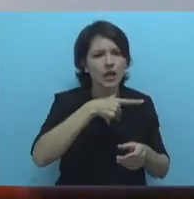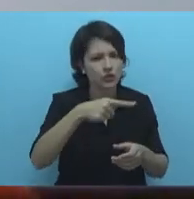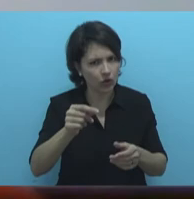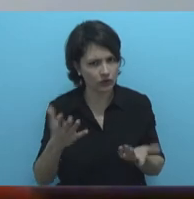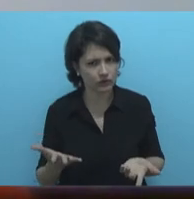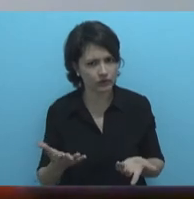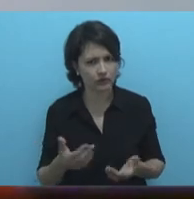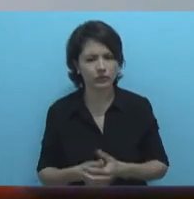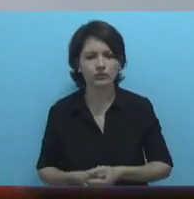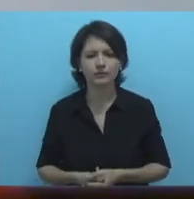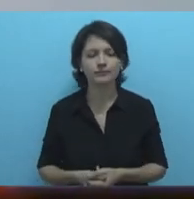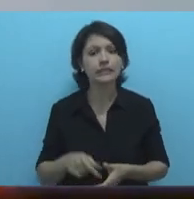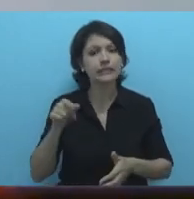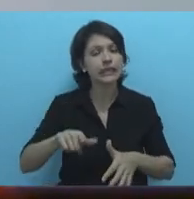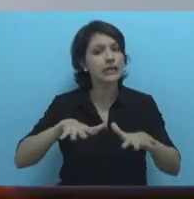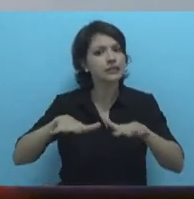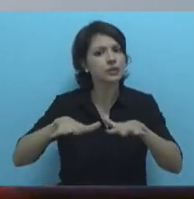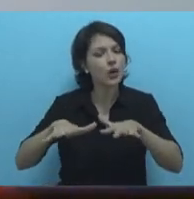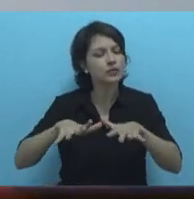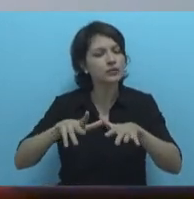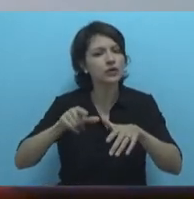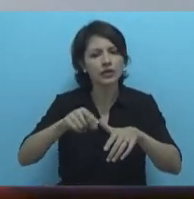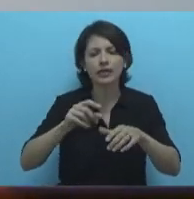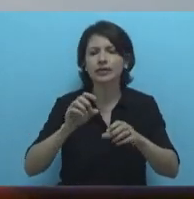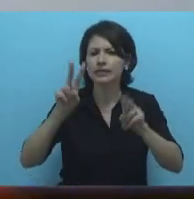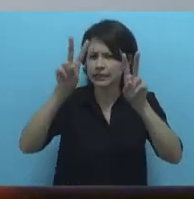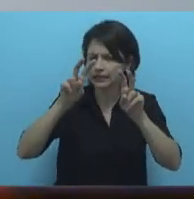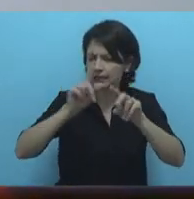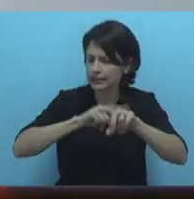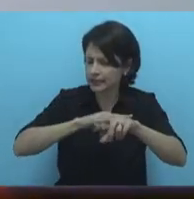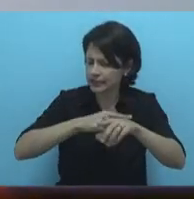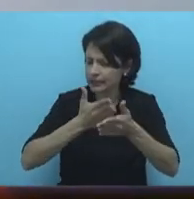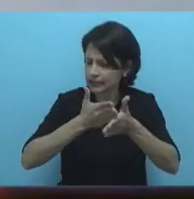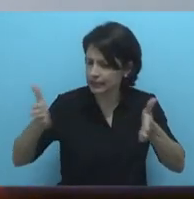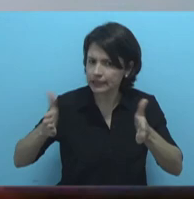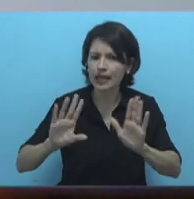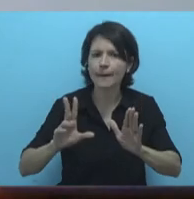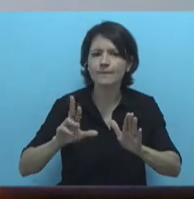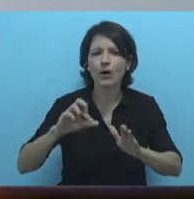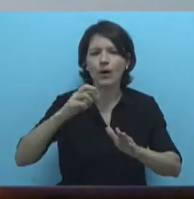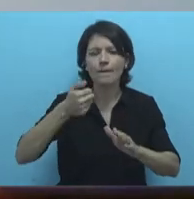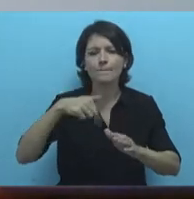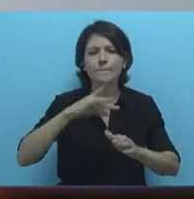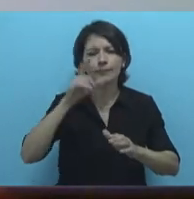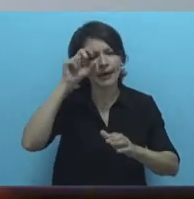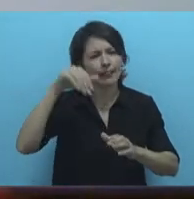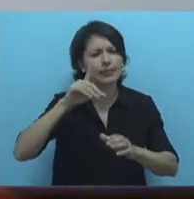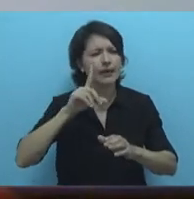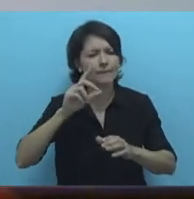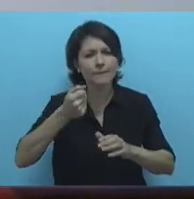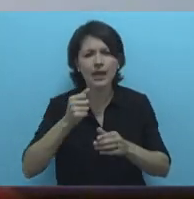y buen pandemia escalaron los casos de violencia institucional especialmente hacia los jóvenes que se ven